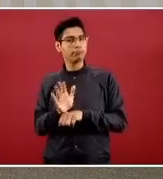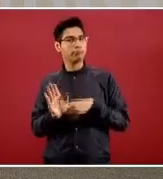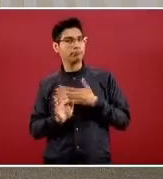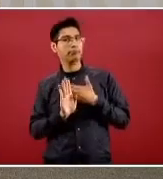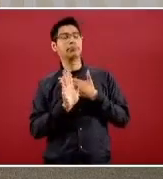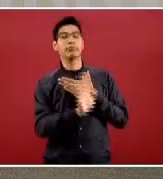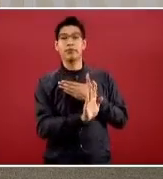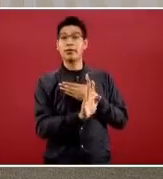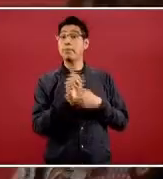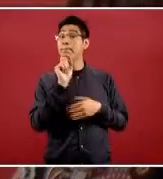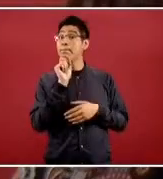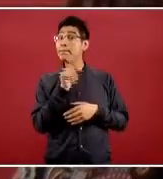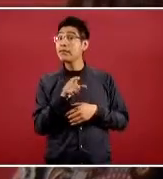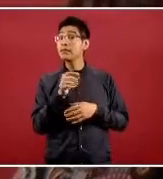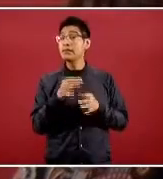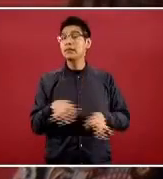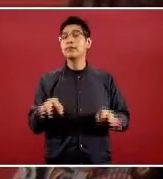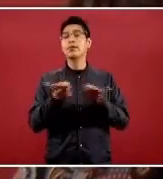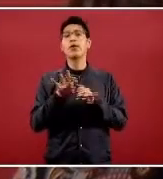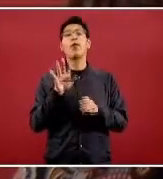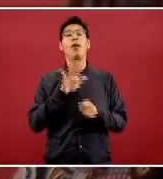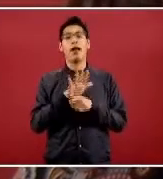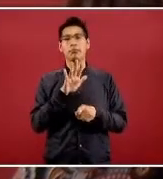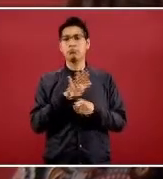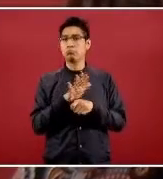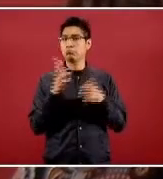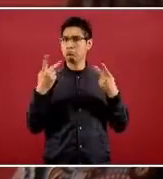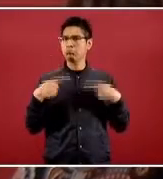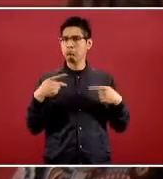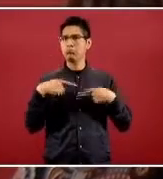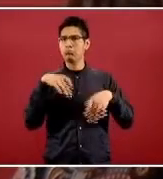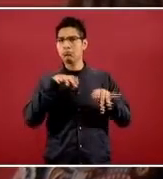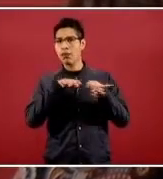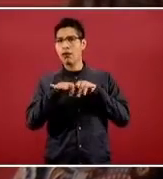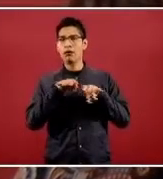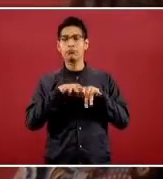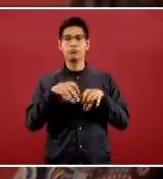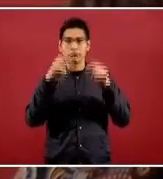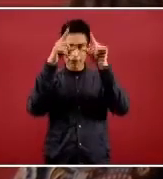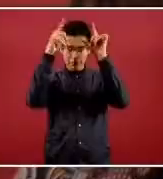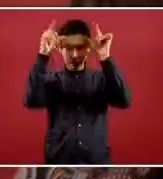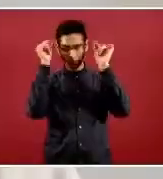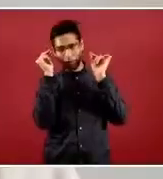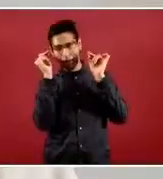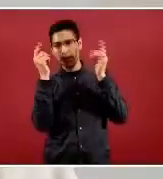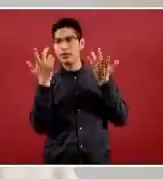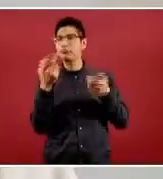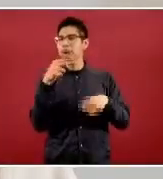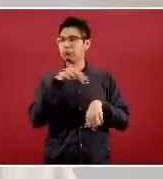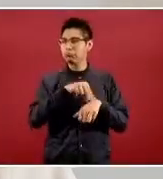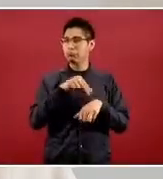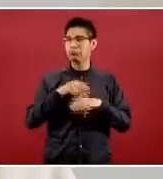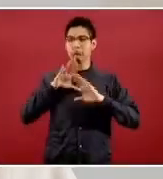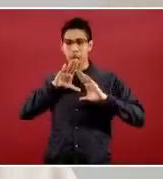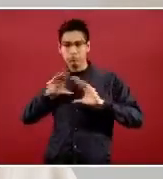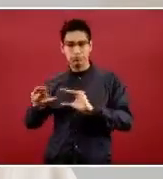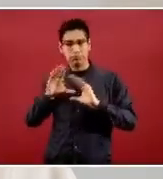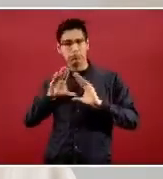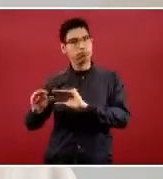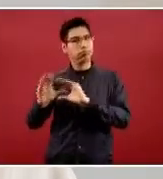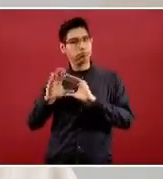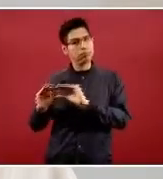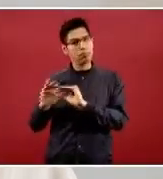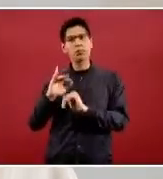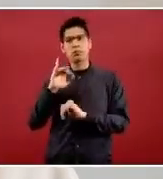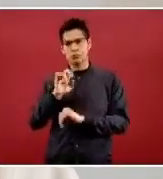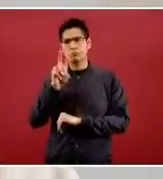La capacitación, que lo hemos platicado una y otra vez, se volvió a realizar capacitación por categorías: médicos,